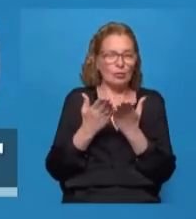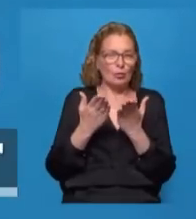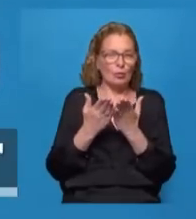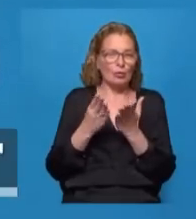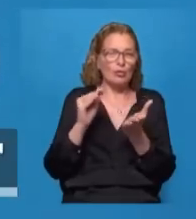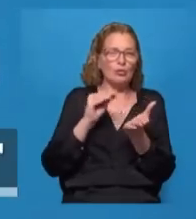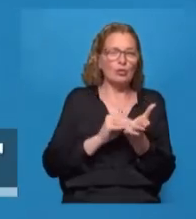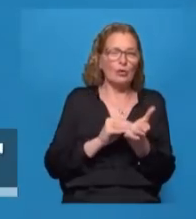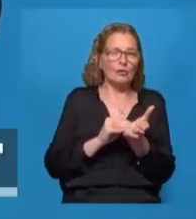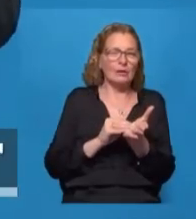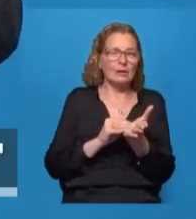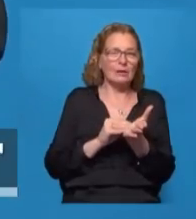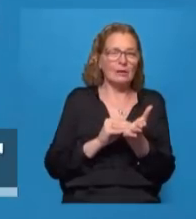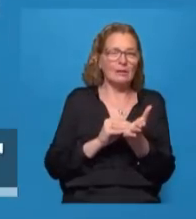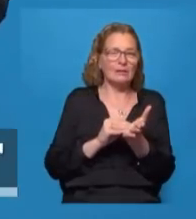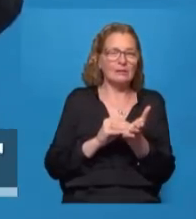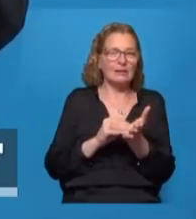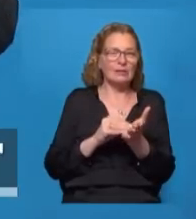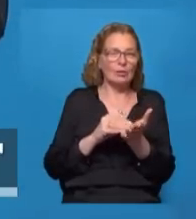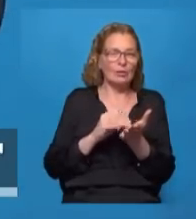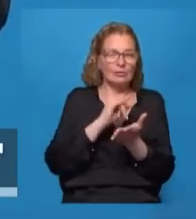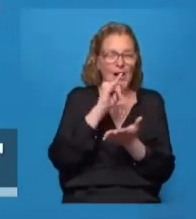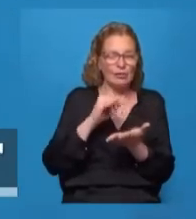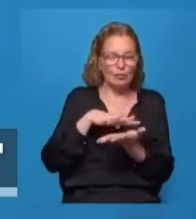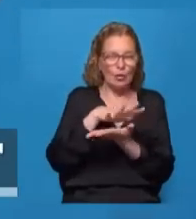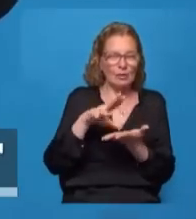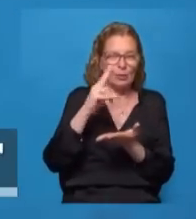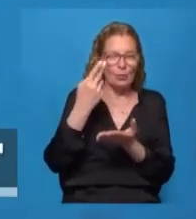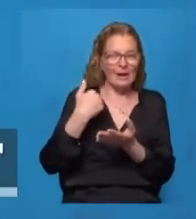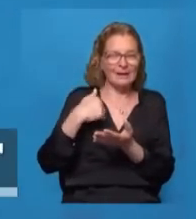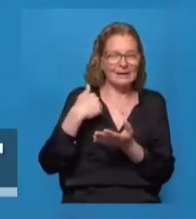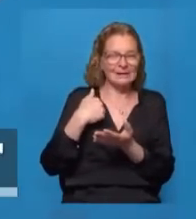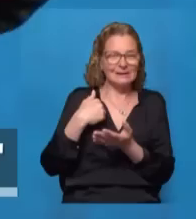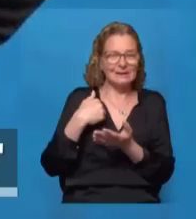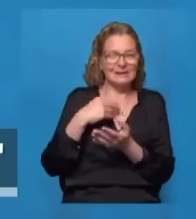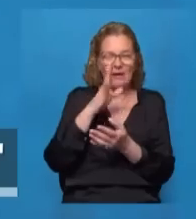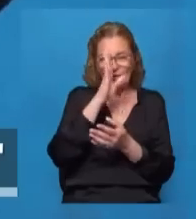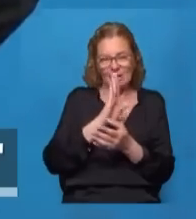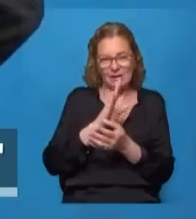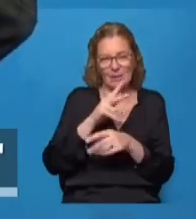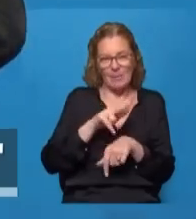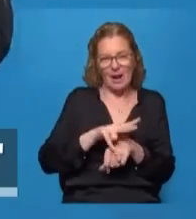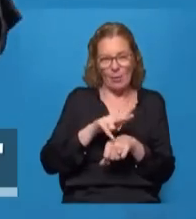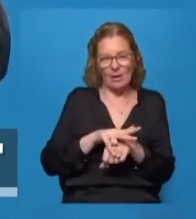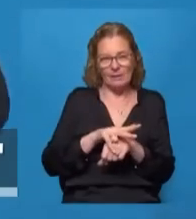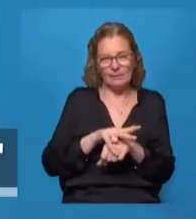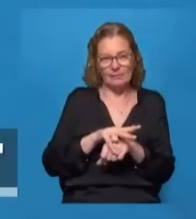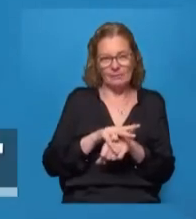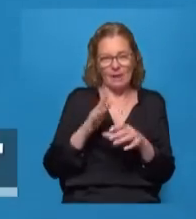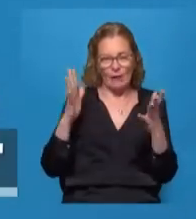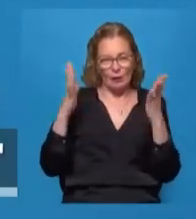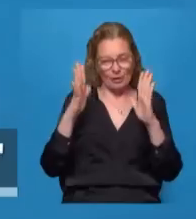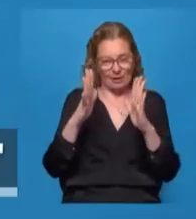sobre la viabilidad de esta región Uruguay Argentina parte de Argentina parte de Brasil Paraguay para